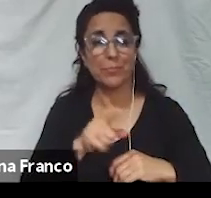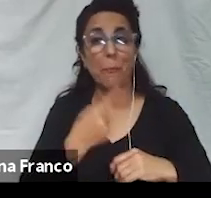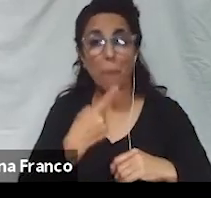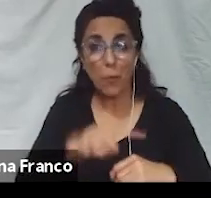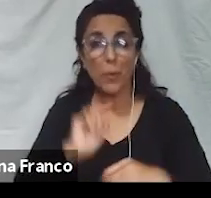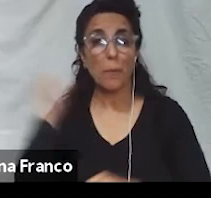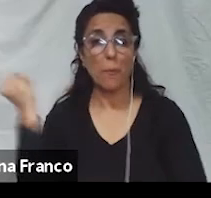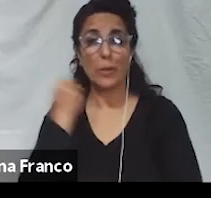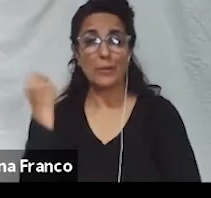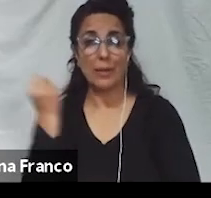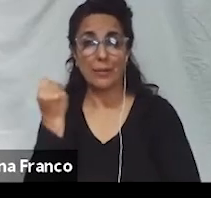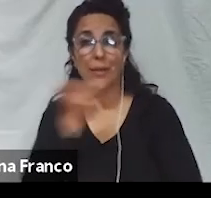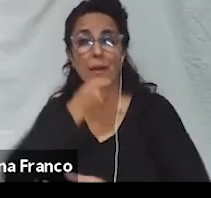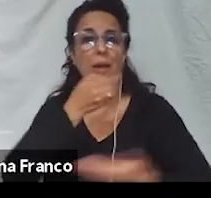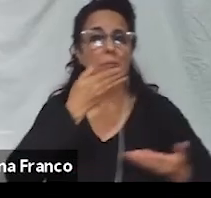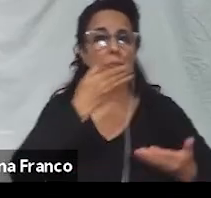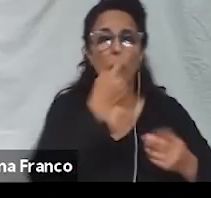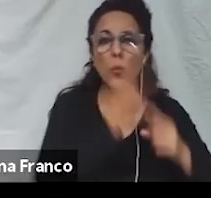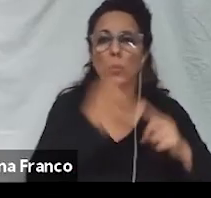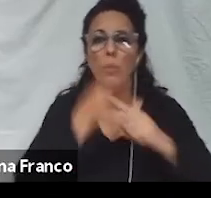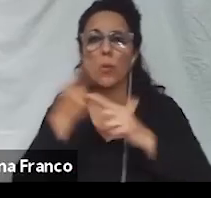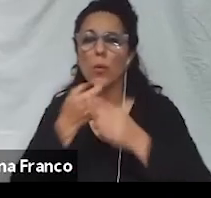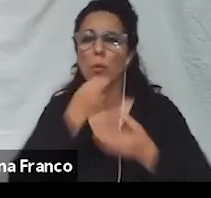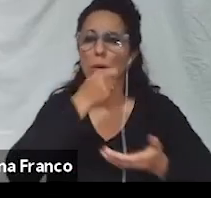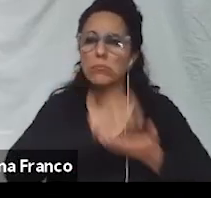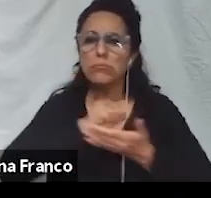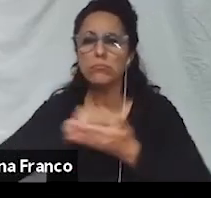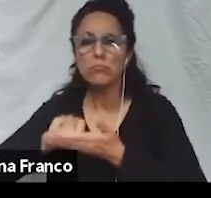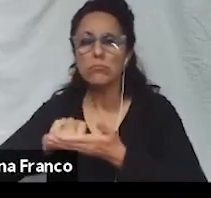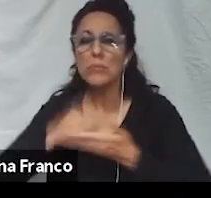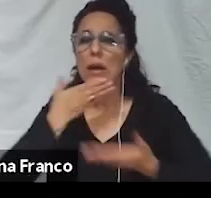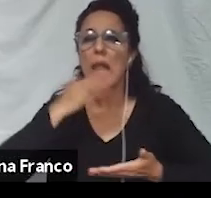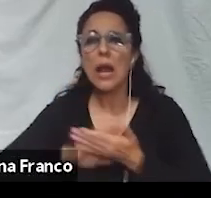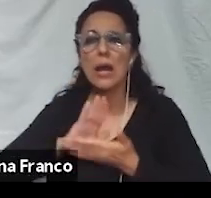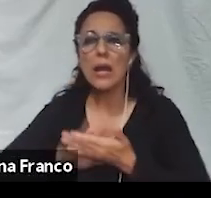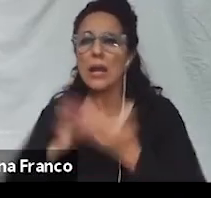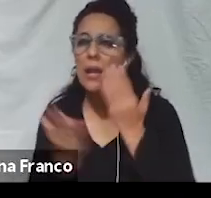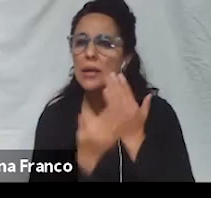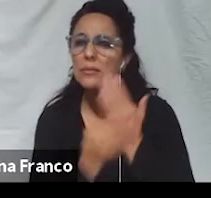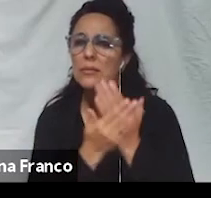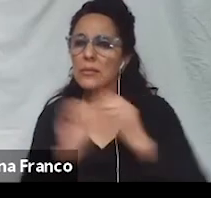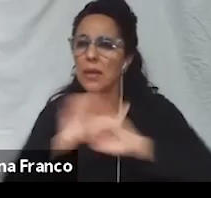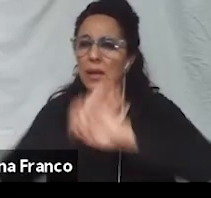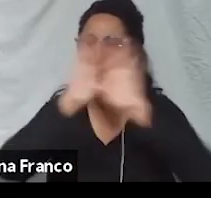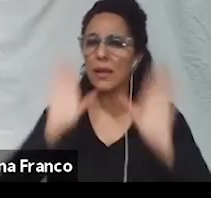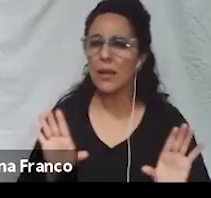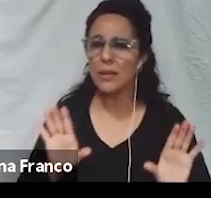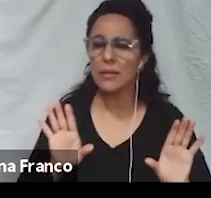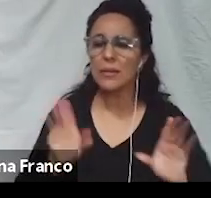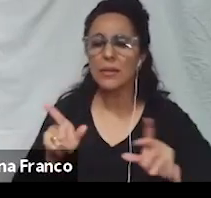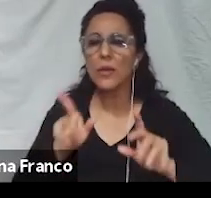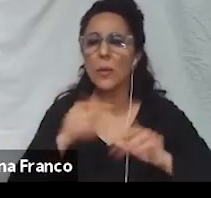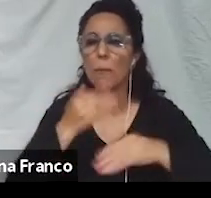bueno, es súper importante. Bueno, y dice, es esencial para garantizar la transparencia del proceso